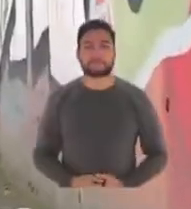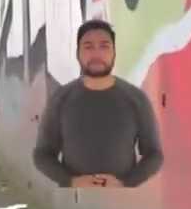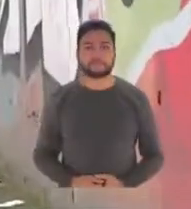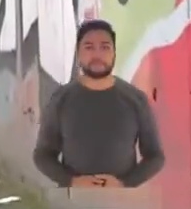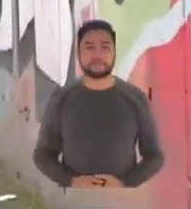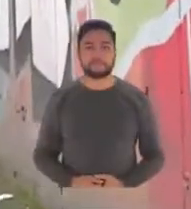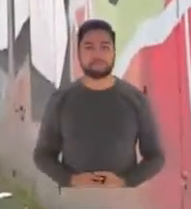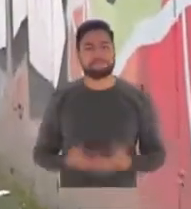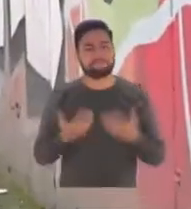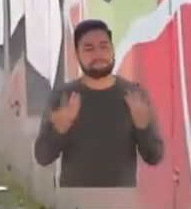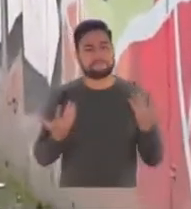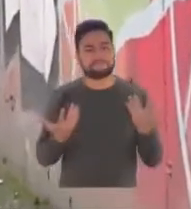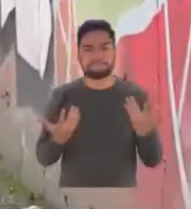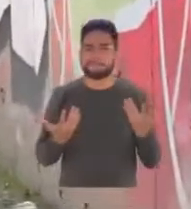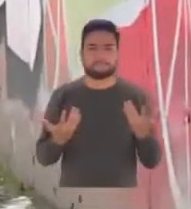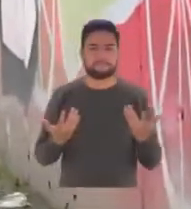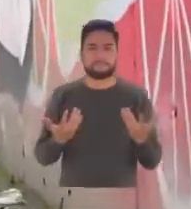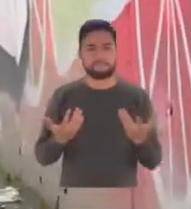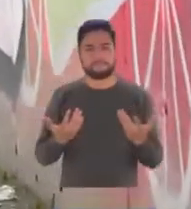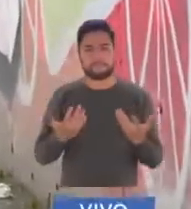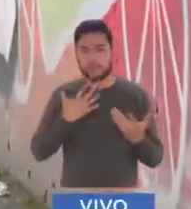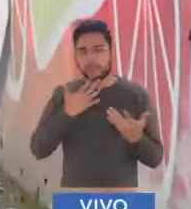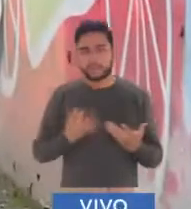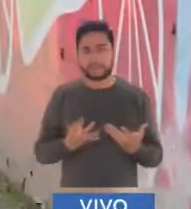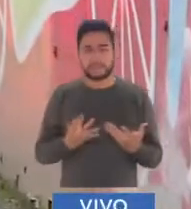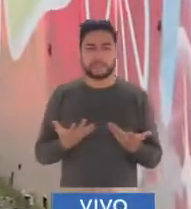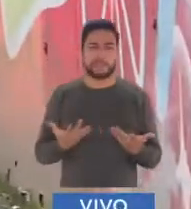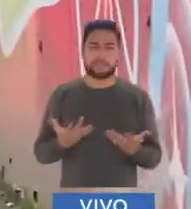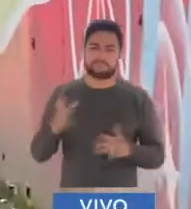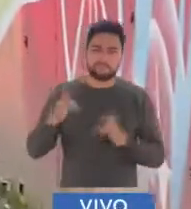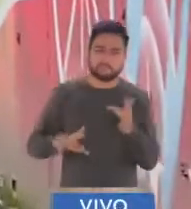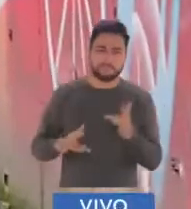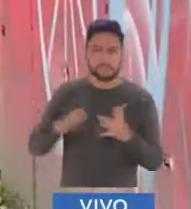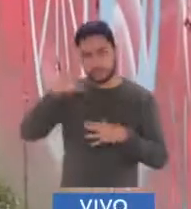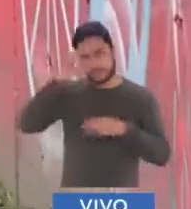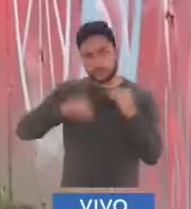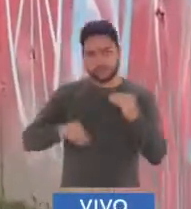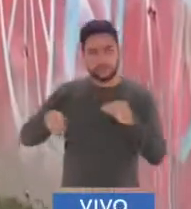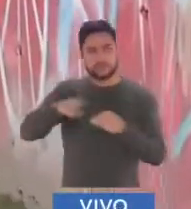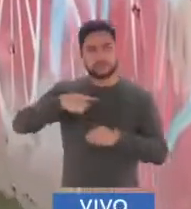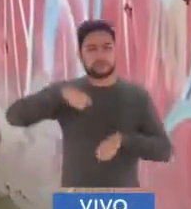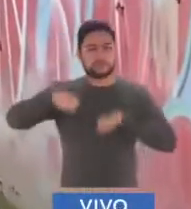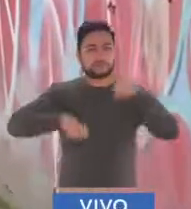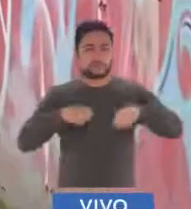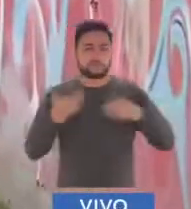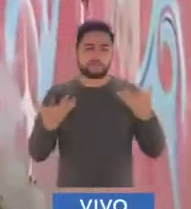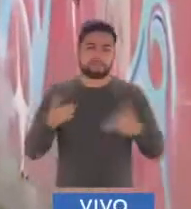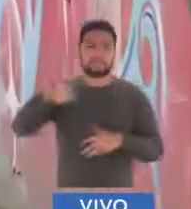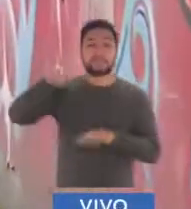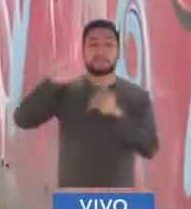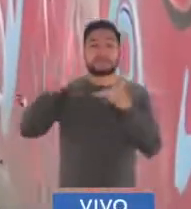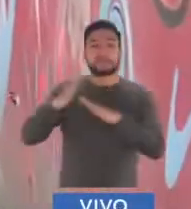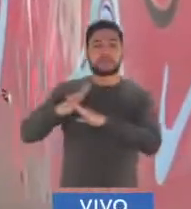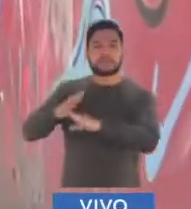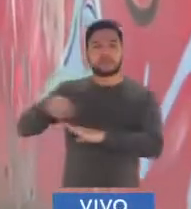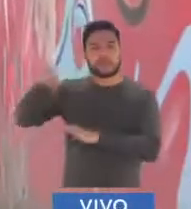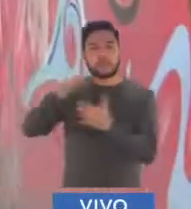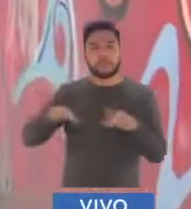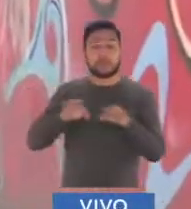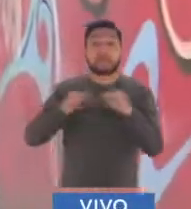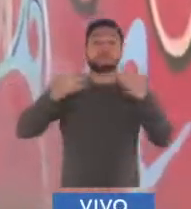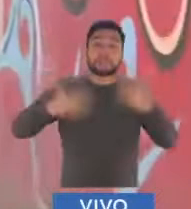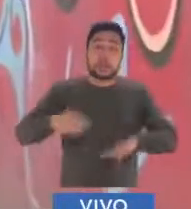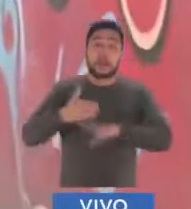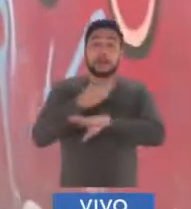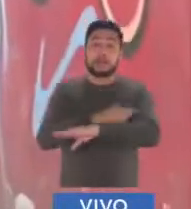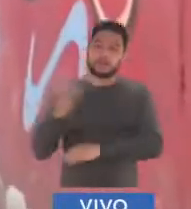No hay derecho de verdad que siga pasando estas cosas con nosotros los ciclistas en la ciudad y hay que hacerle el llamado a la Secretaría de Seguridad. Aquí prometieron poner